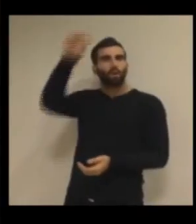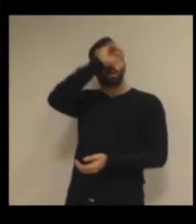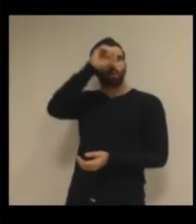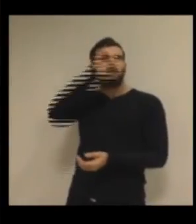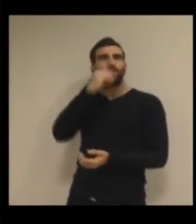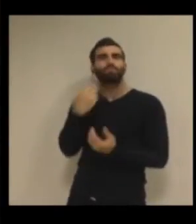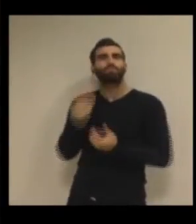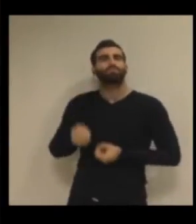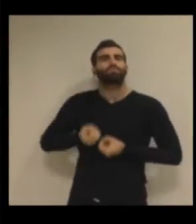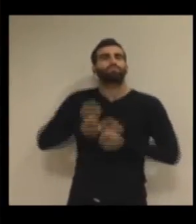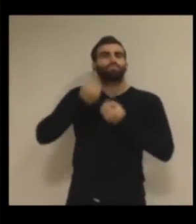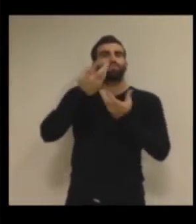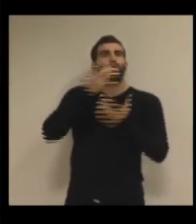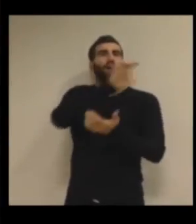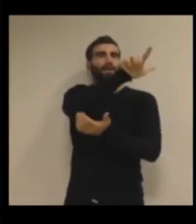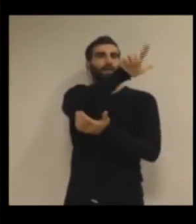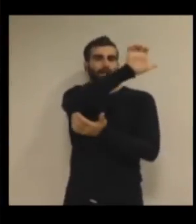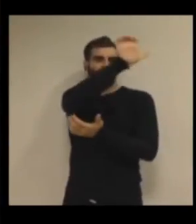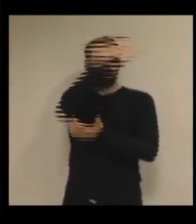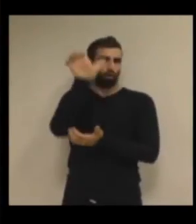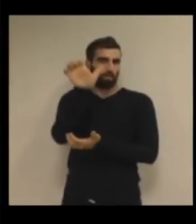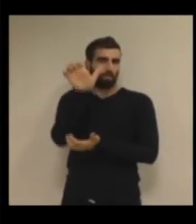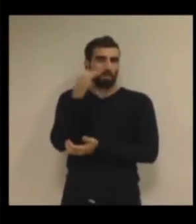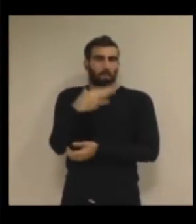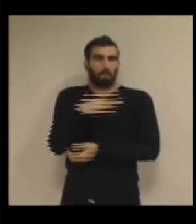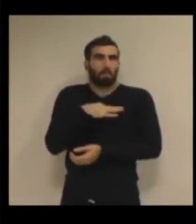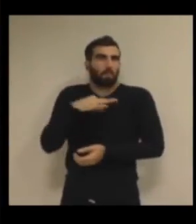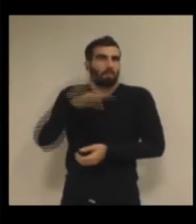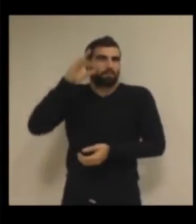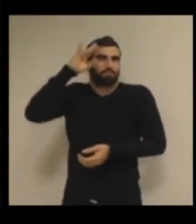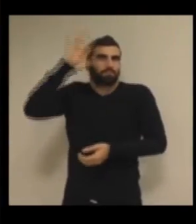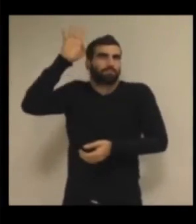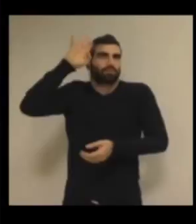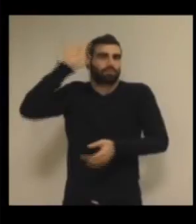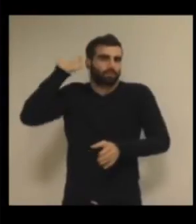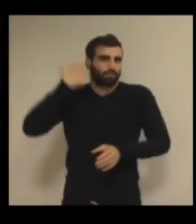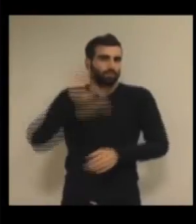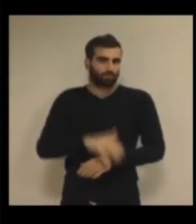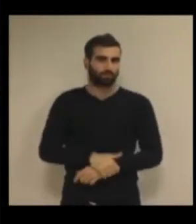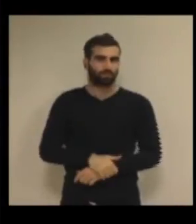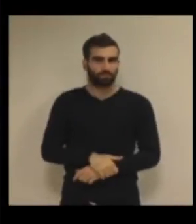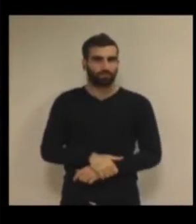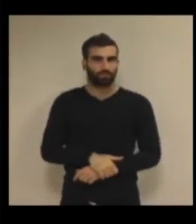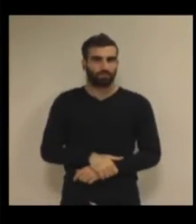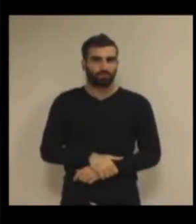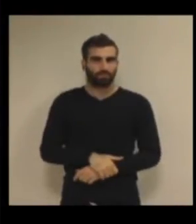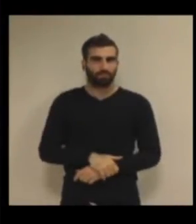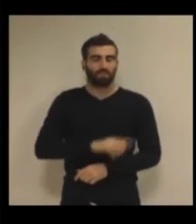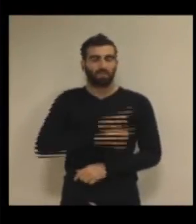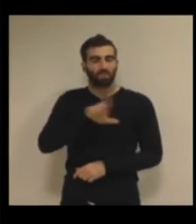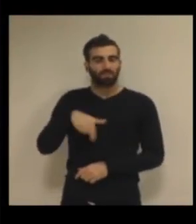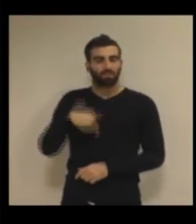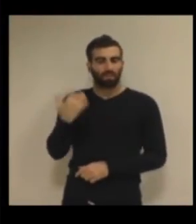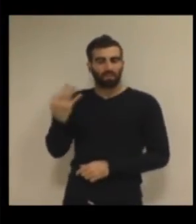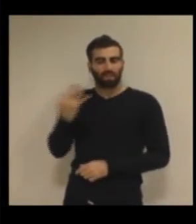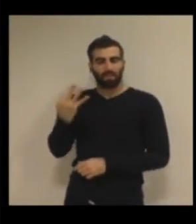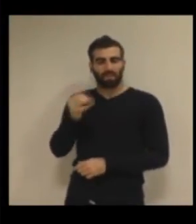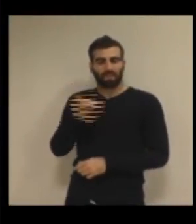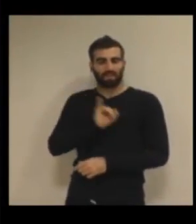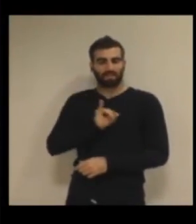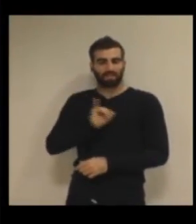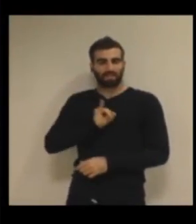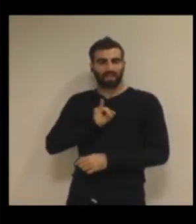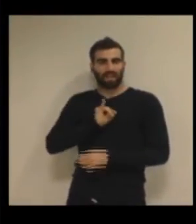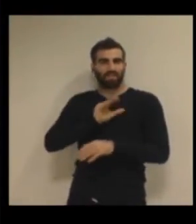Consejo Europeo. Sonará muy utópico, pero ¿por qué no imaginarlo, no? Pues necesitaríamos tener una identidad digital